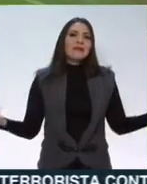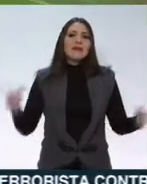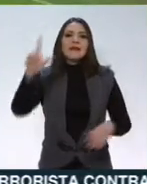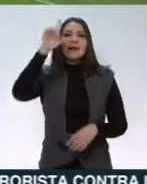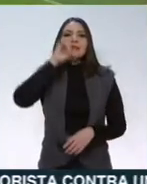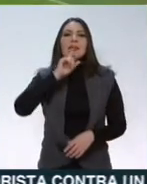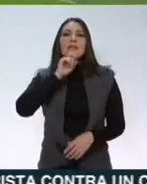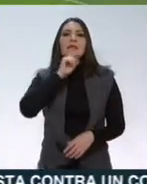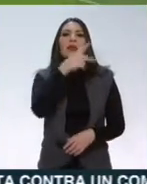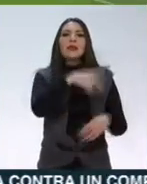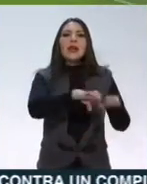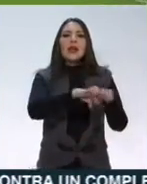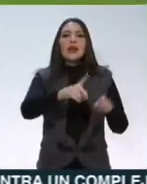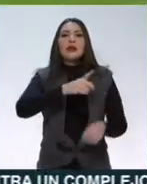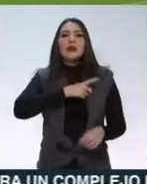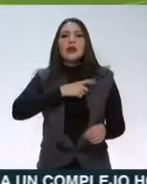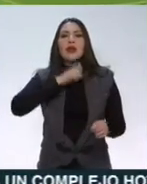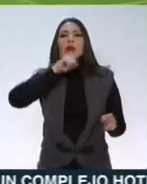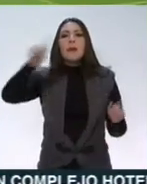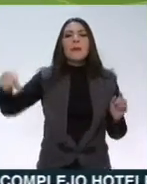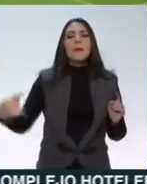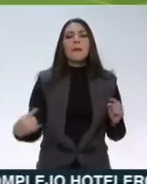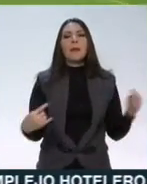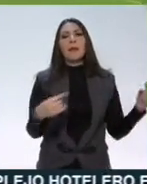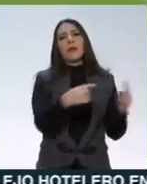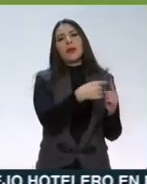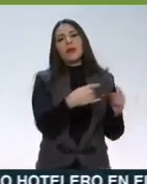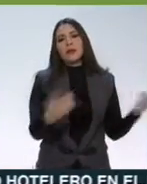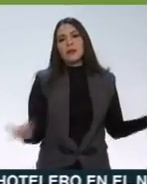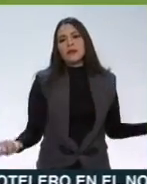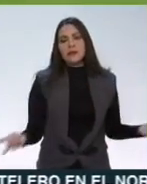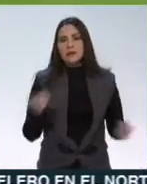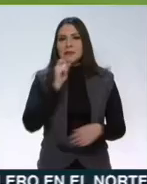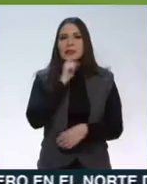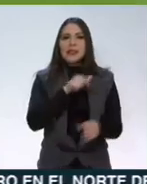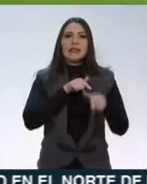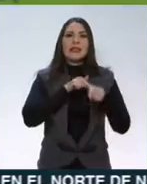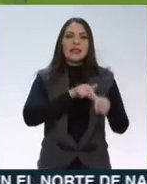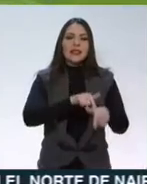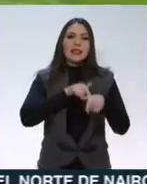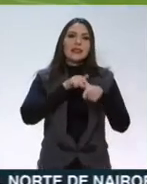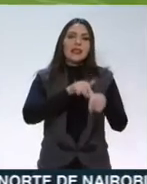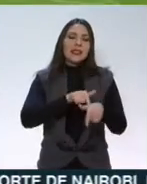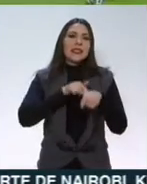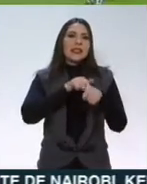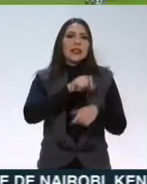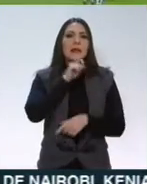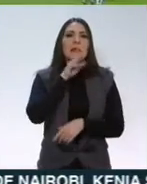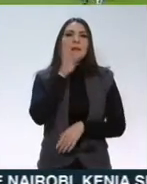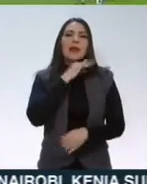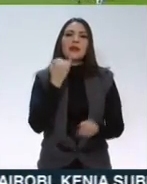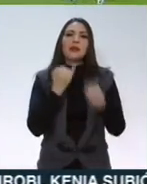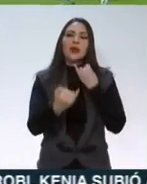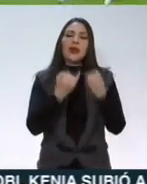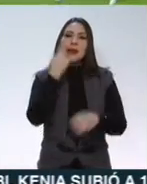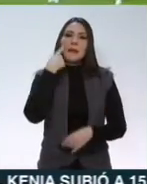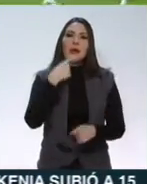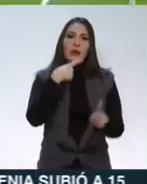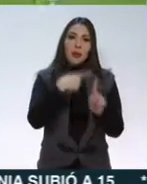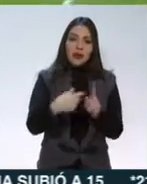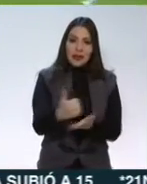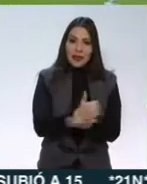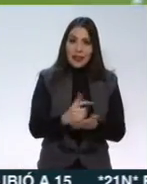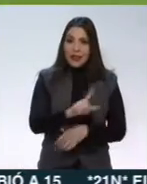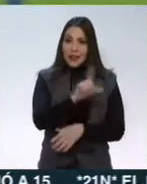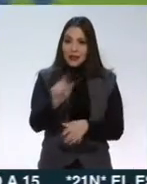¡Autogolazo! ¡Ay, Milton Caraglio! Le sigue pegando el virus al Cruz Azul. Después, stop, viene